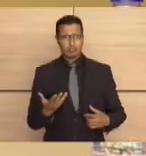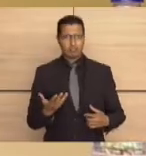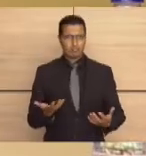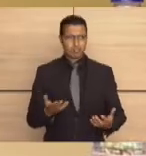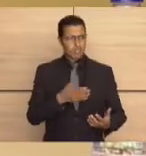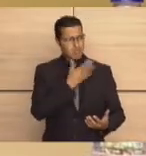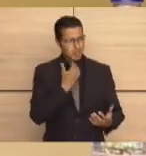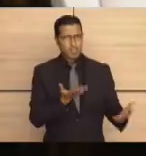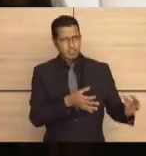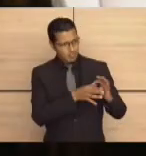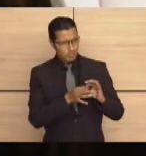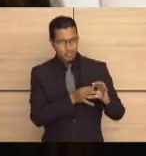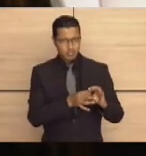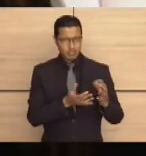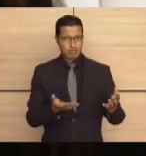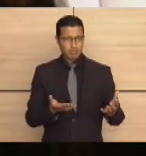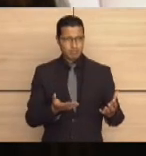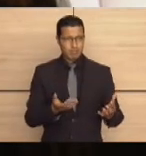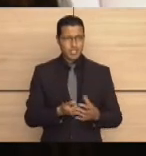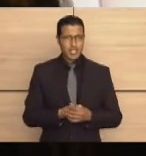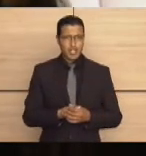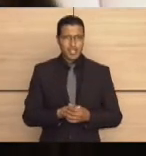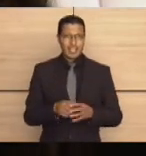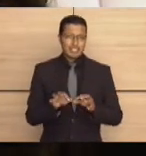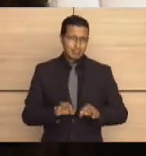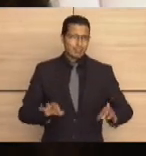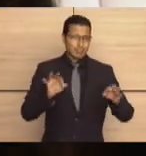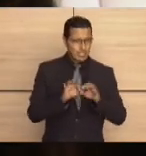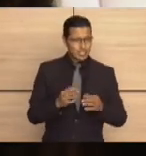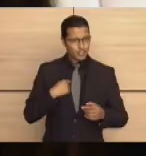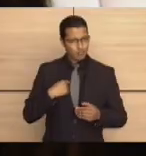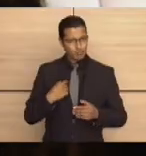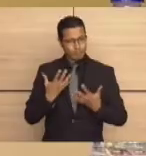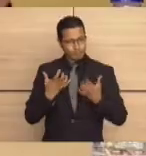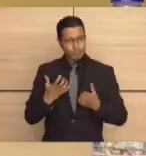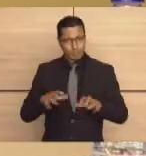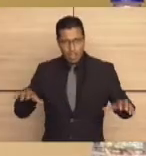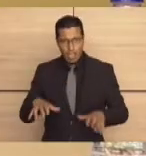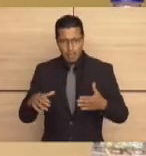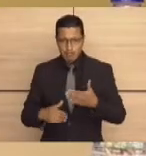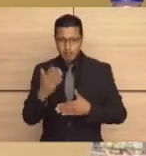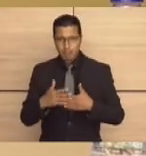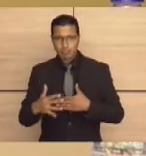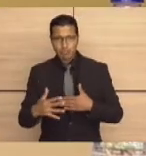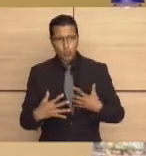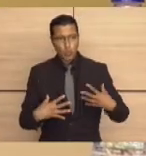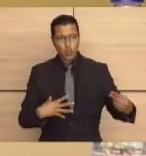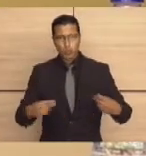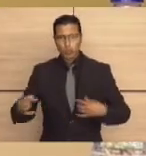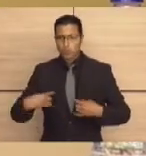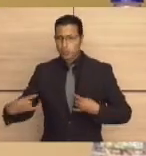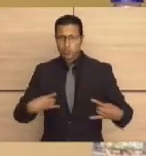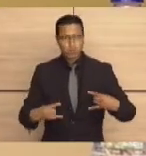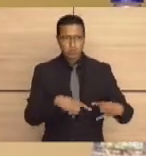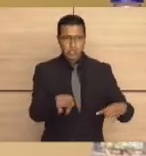muy tranquila, pues como lo hice. Pero es dar ese primer paso, y a través de eso puedes generar un cambio, un impacto